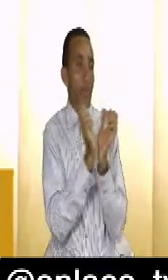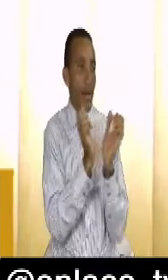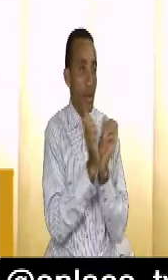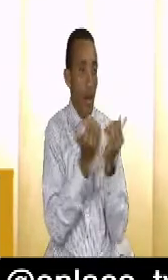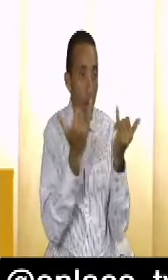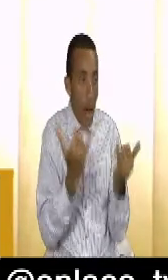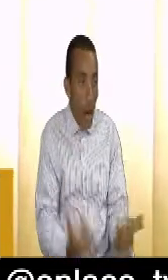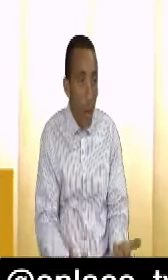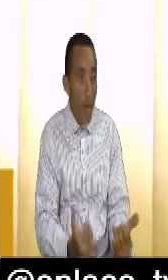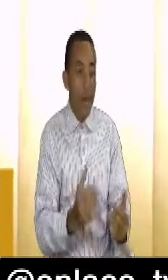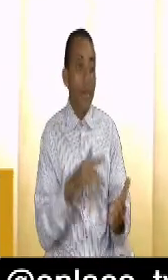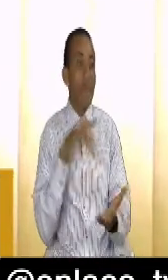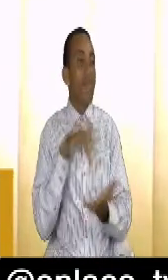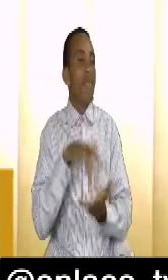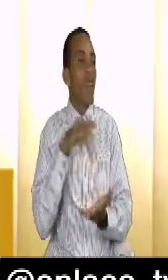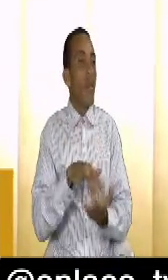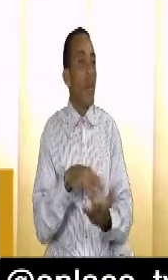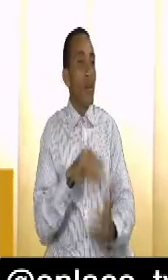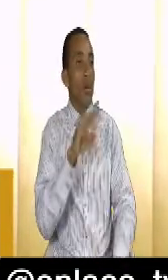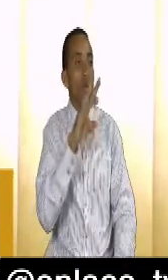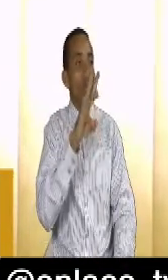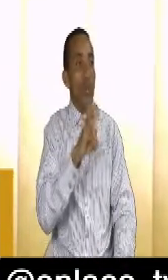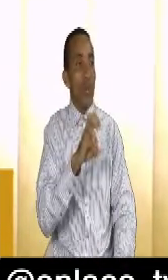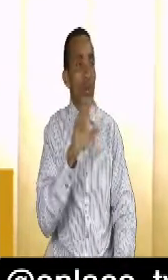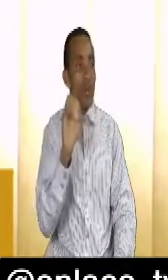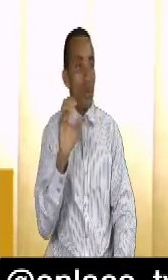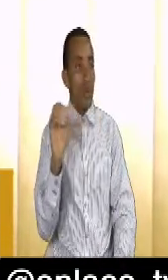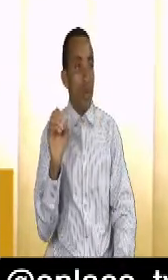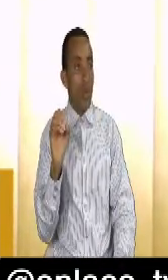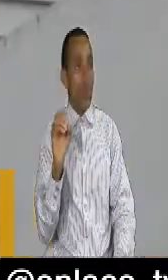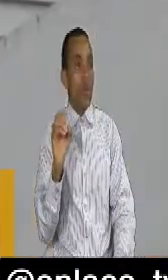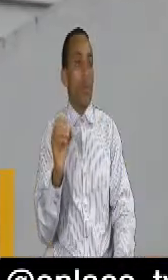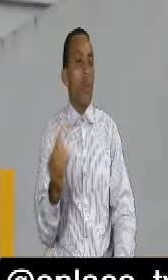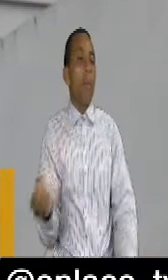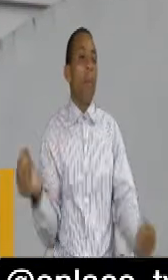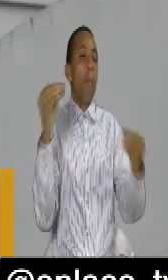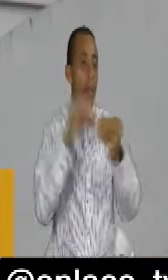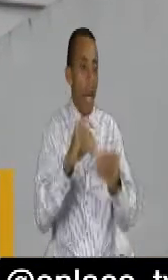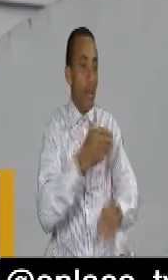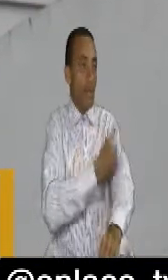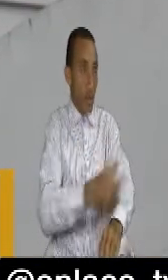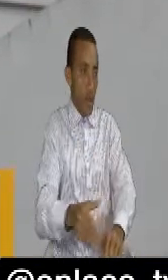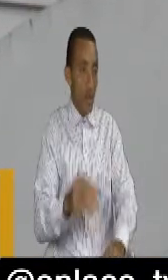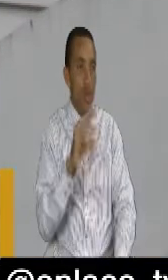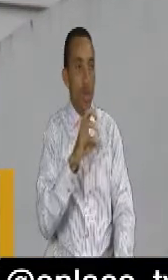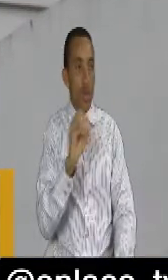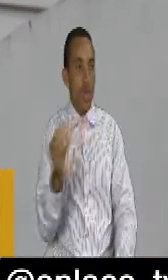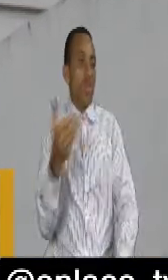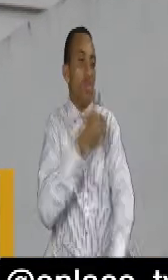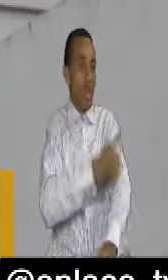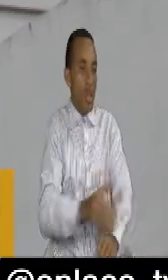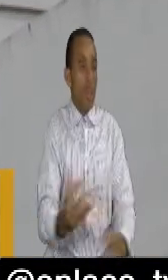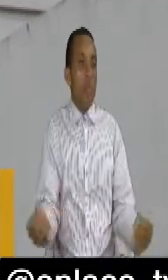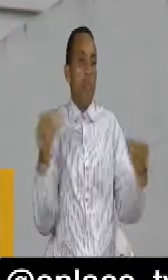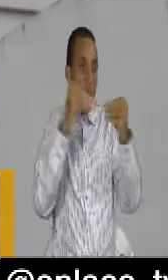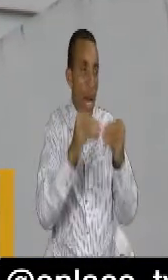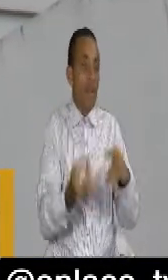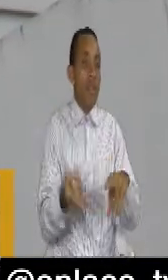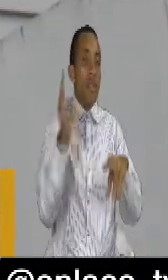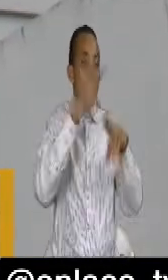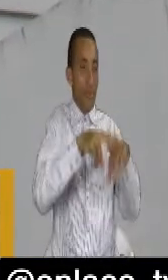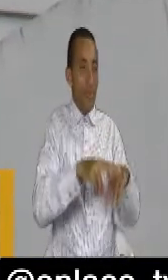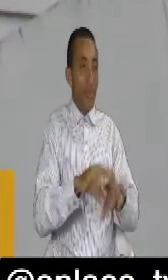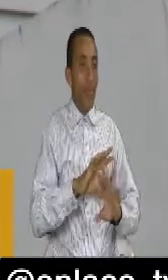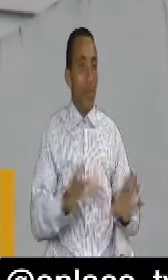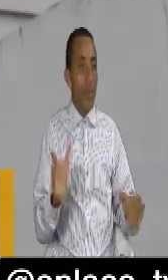nos adeudan 800 millones adicionales. El total de la deuda en este momento de cartera con MD Salud asciende